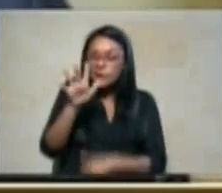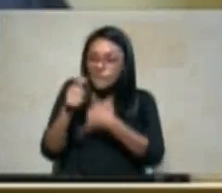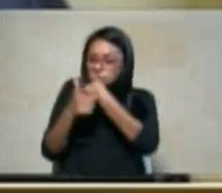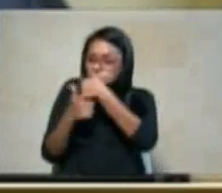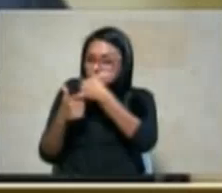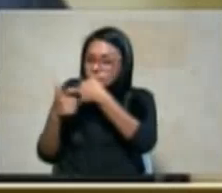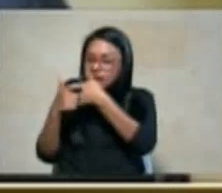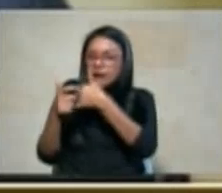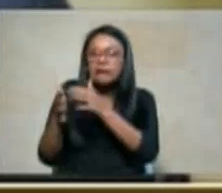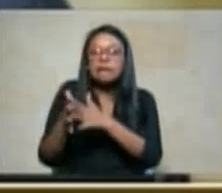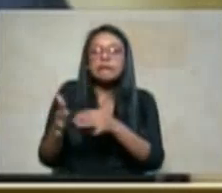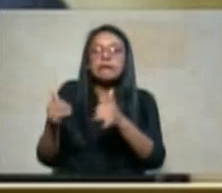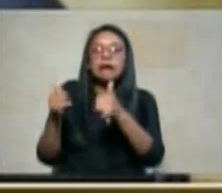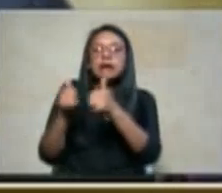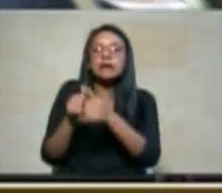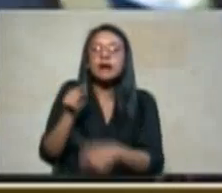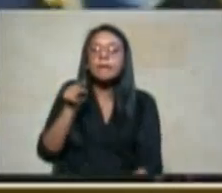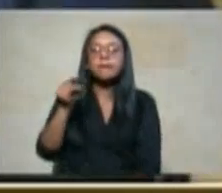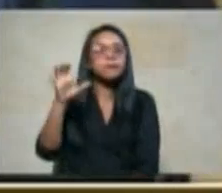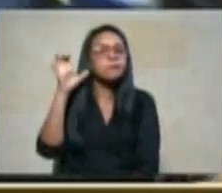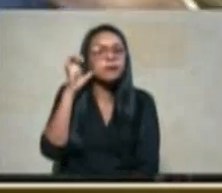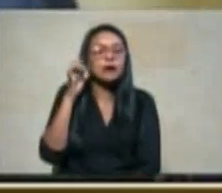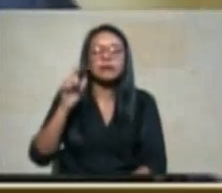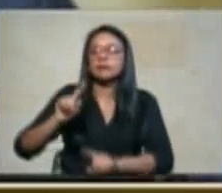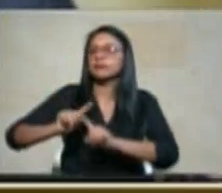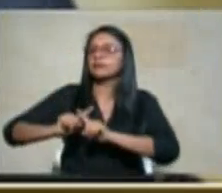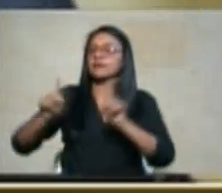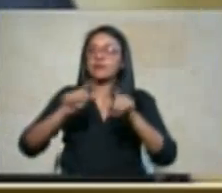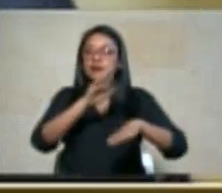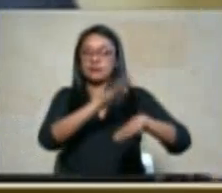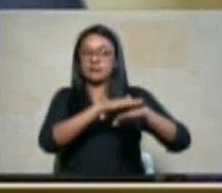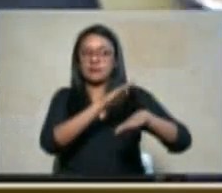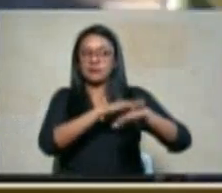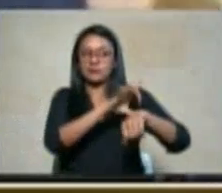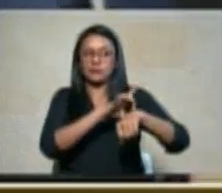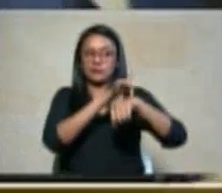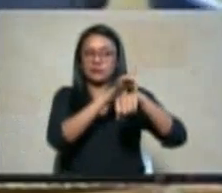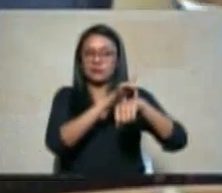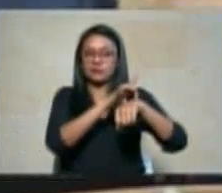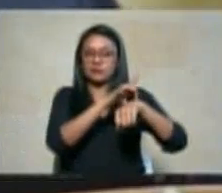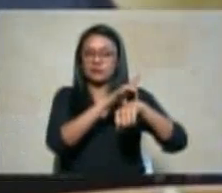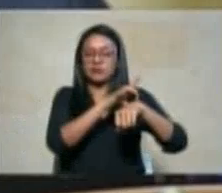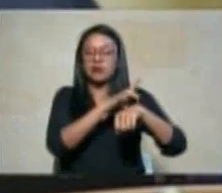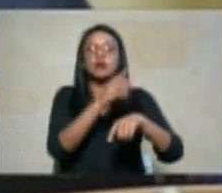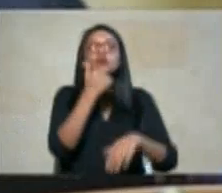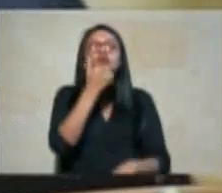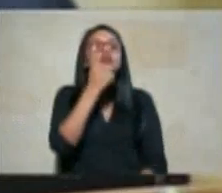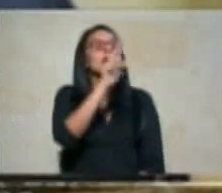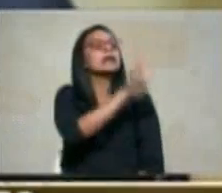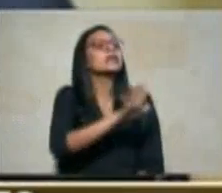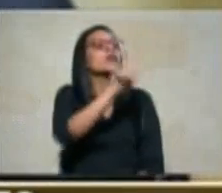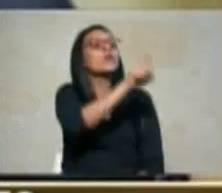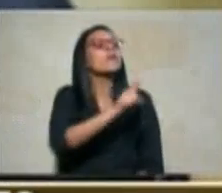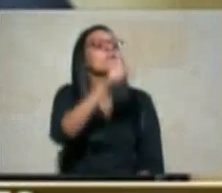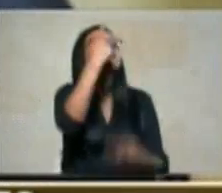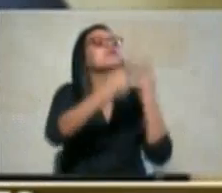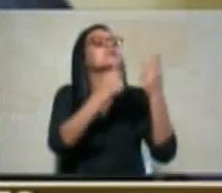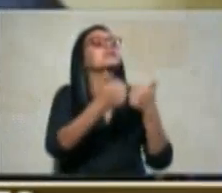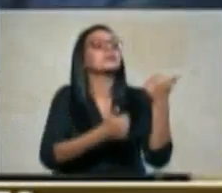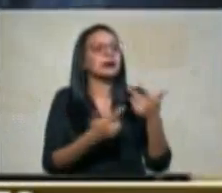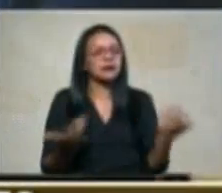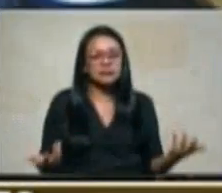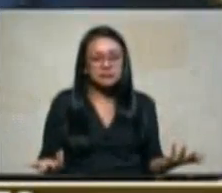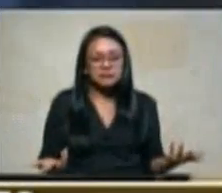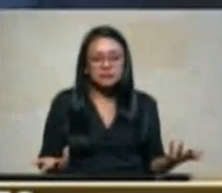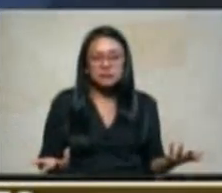la realidad, doctor Sabogal, es muy distinta. Yo no sé cuáles son las regiones que usted visita.